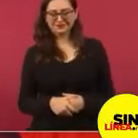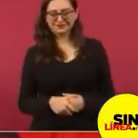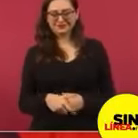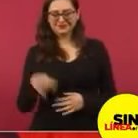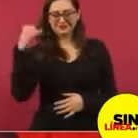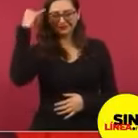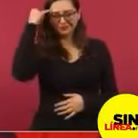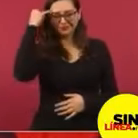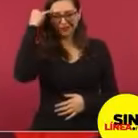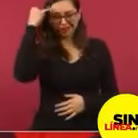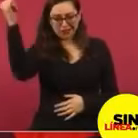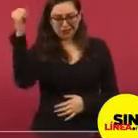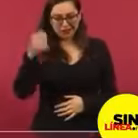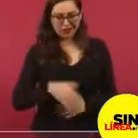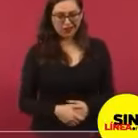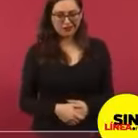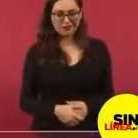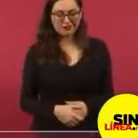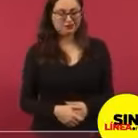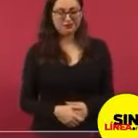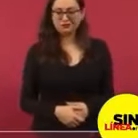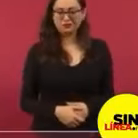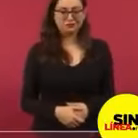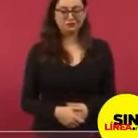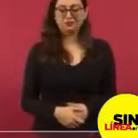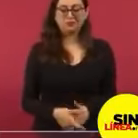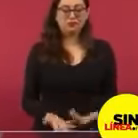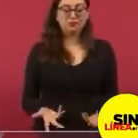de que venía una reelección